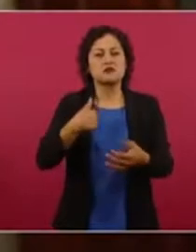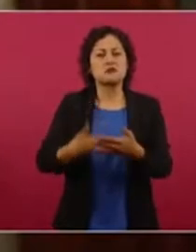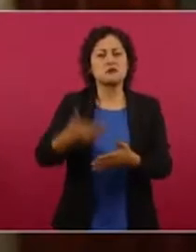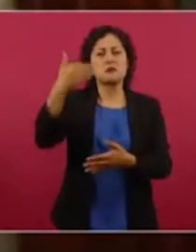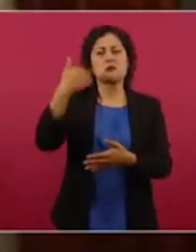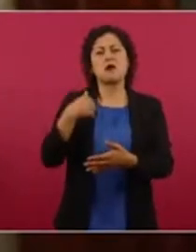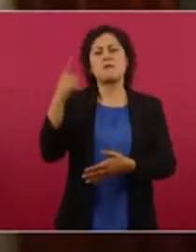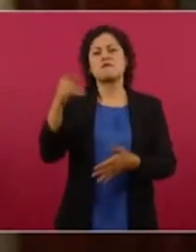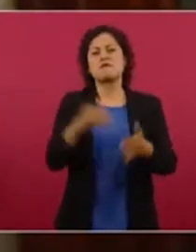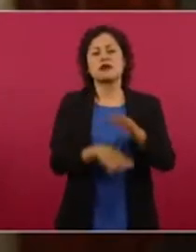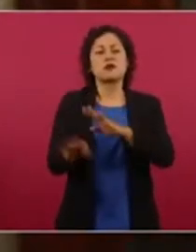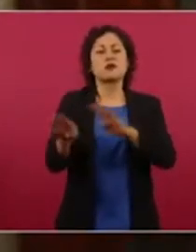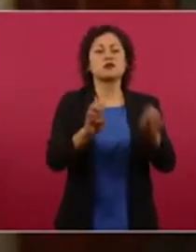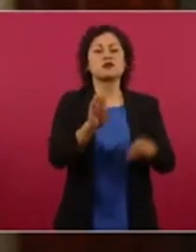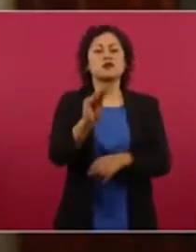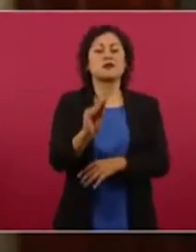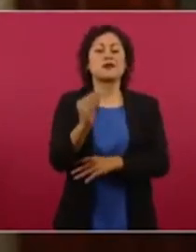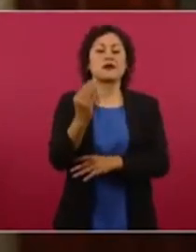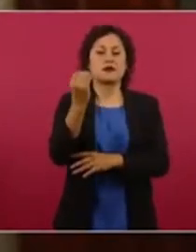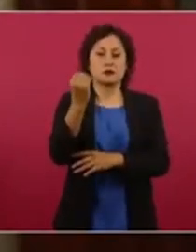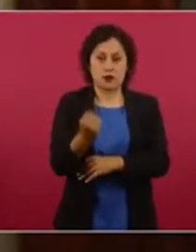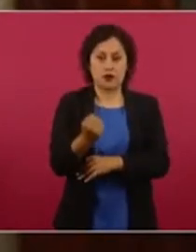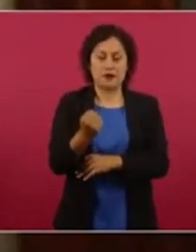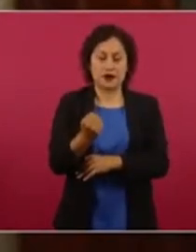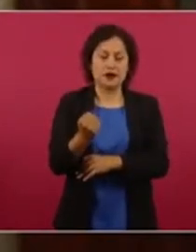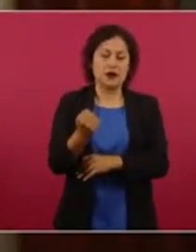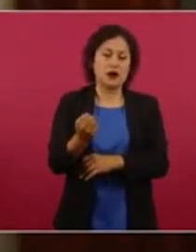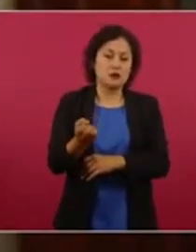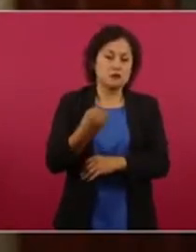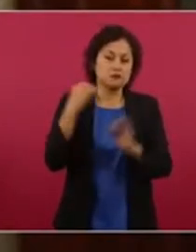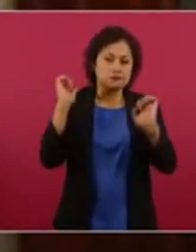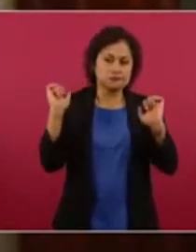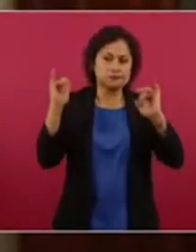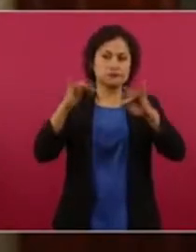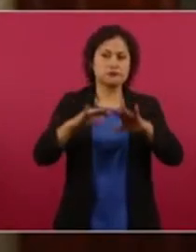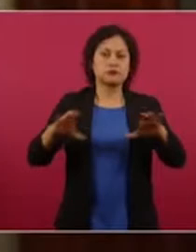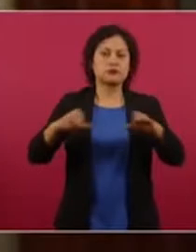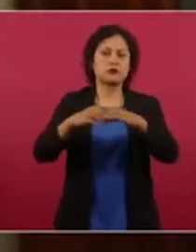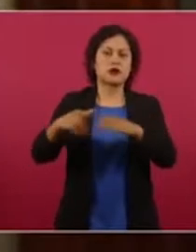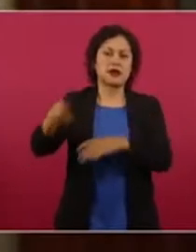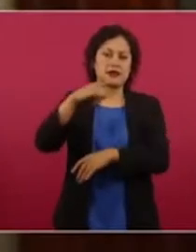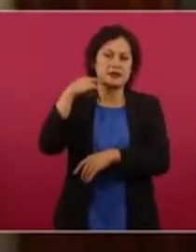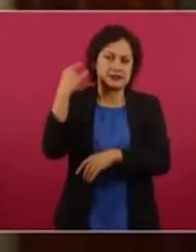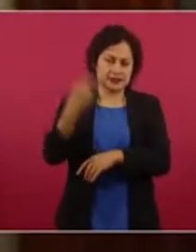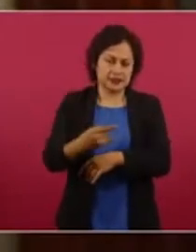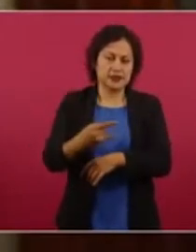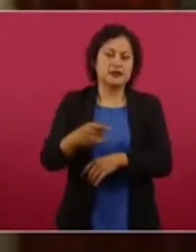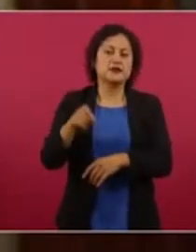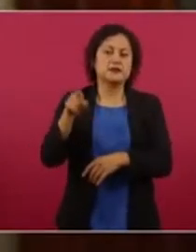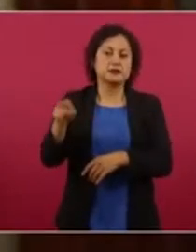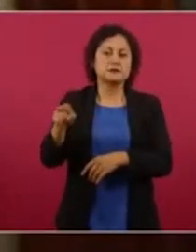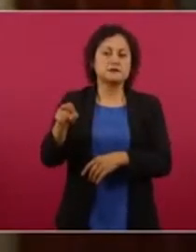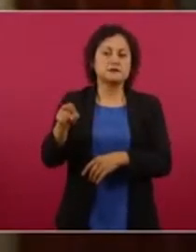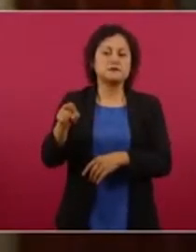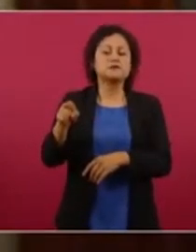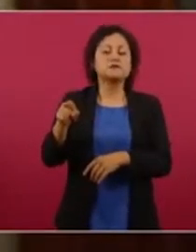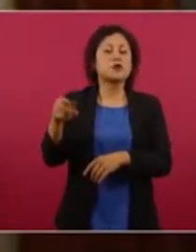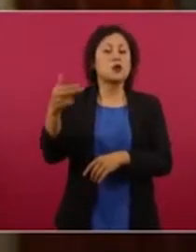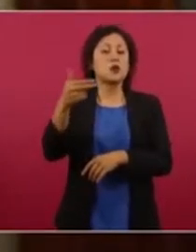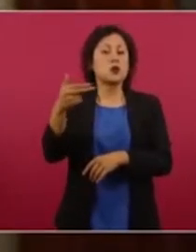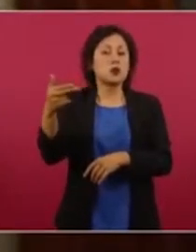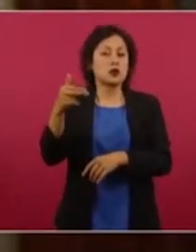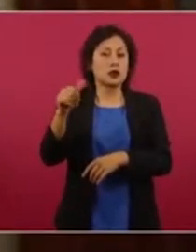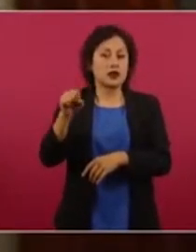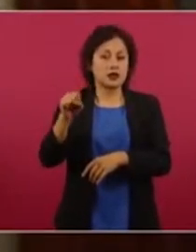1999, en la cumbre de la PEC en Santiago de Chile, en el Hotel Asturias, en